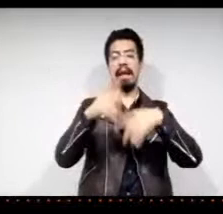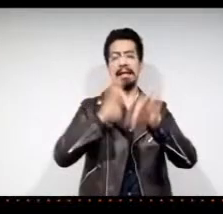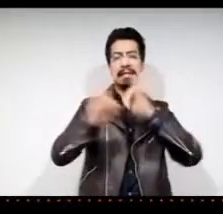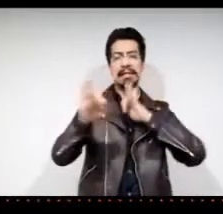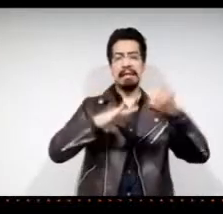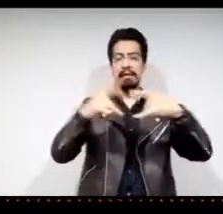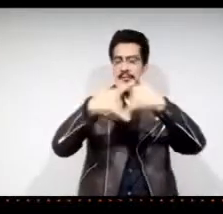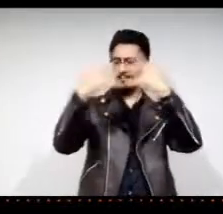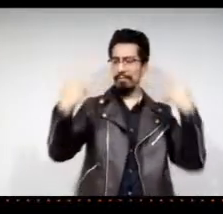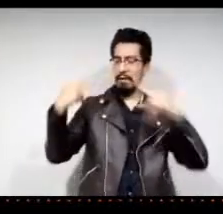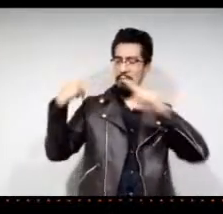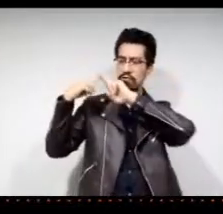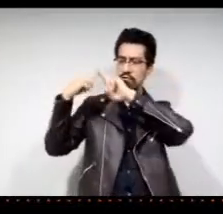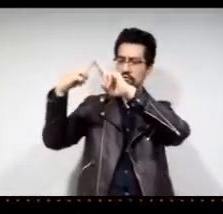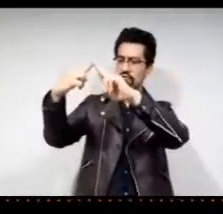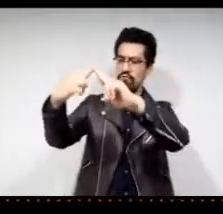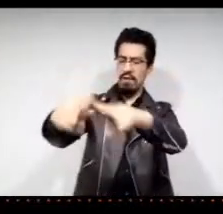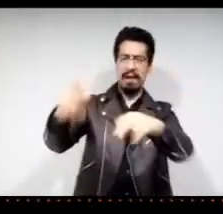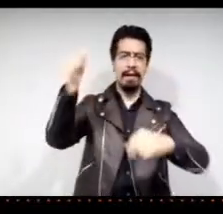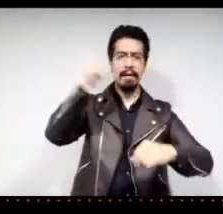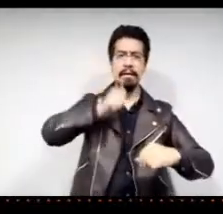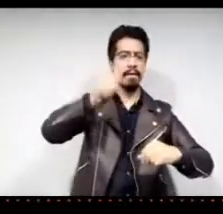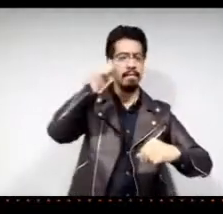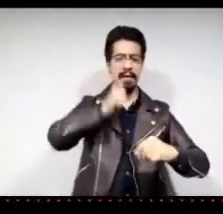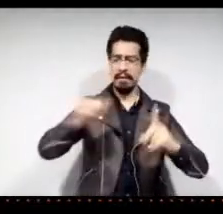modelo presencial. Previo a la pandemia,